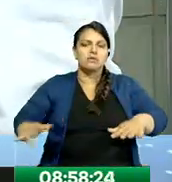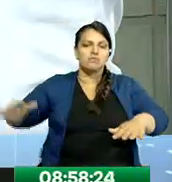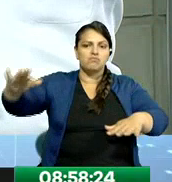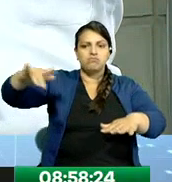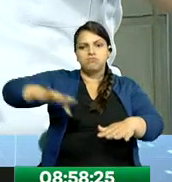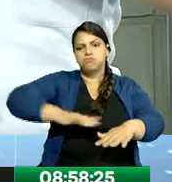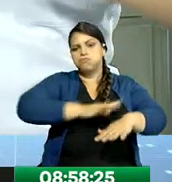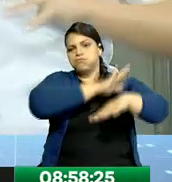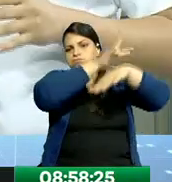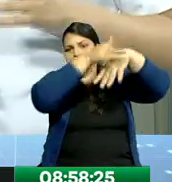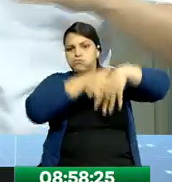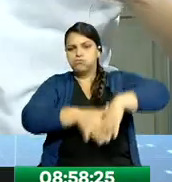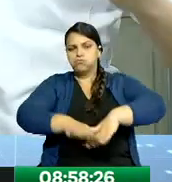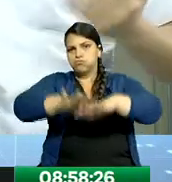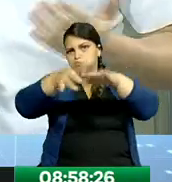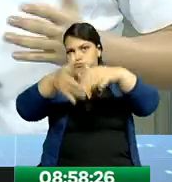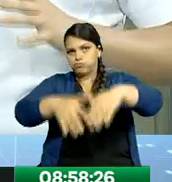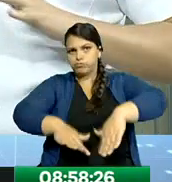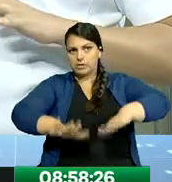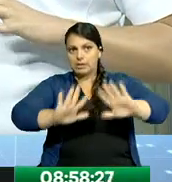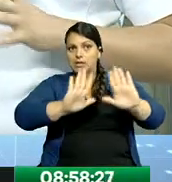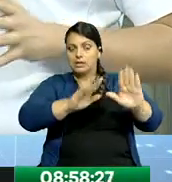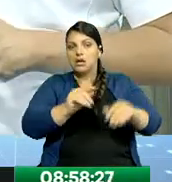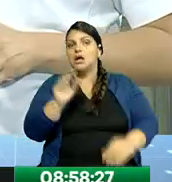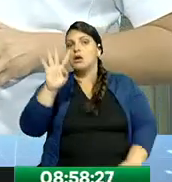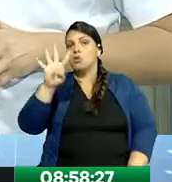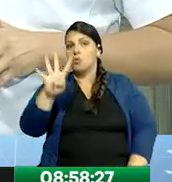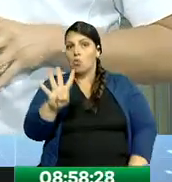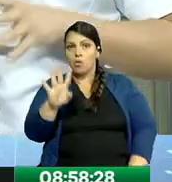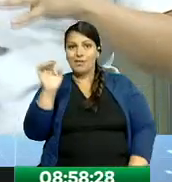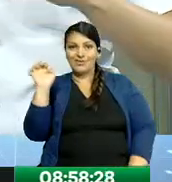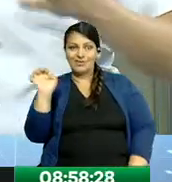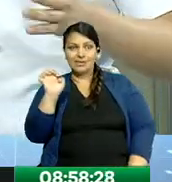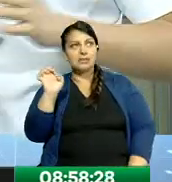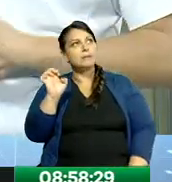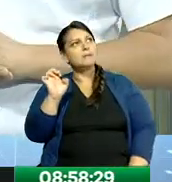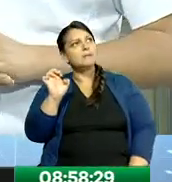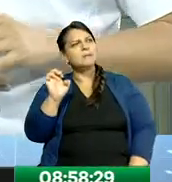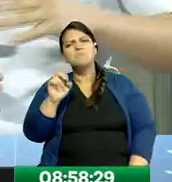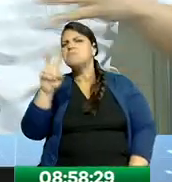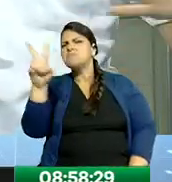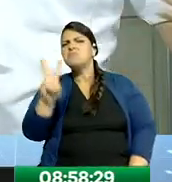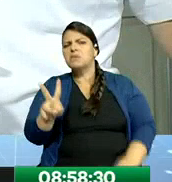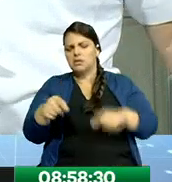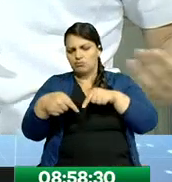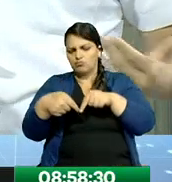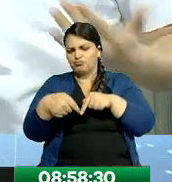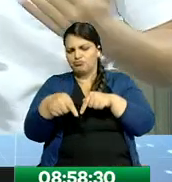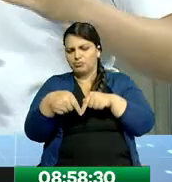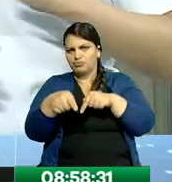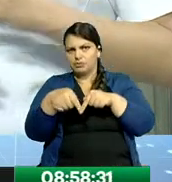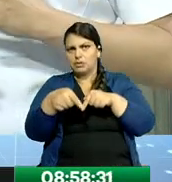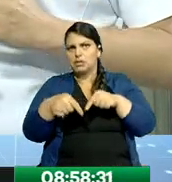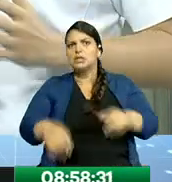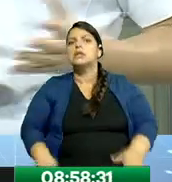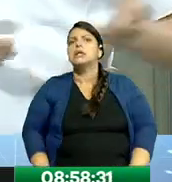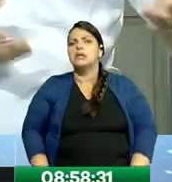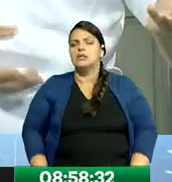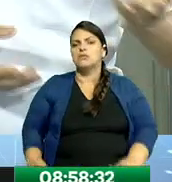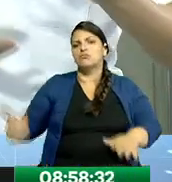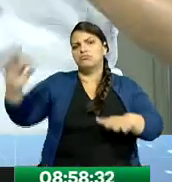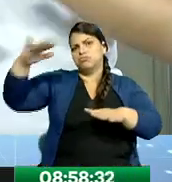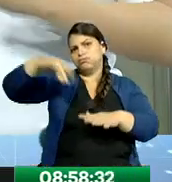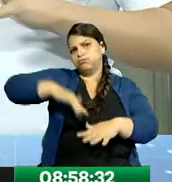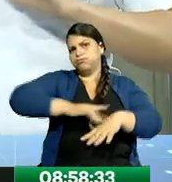oleaje del noroeste y el día 4 de enero, ¿verdad?, esto es más o menos el día viernes, vamos a tener un oleaje proveniente del suroeste.